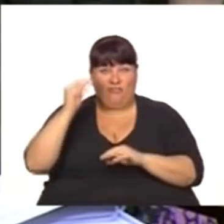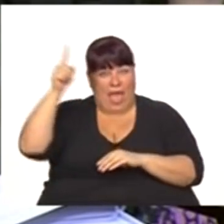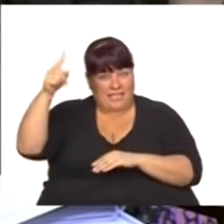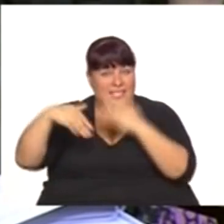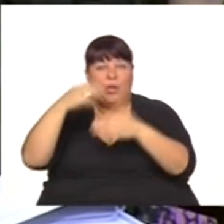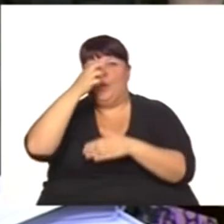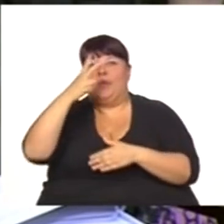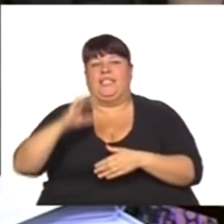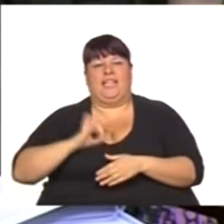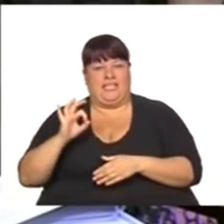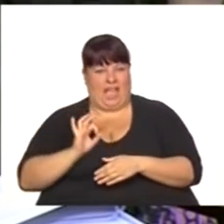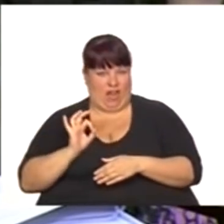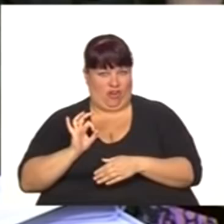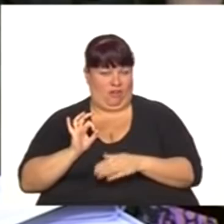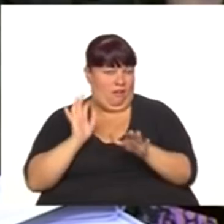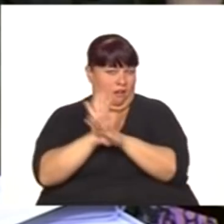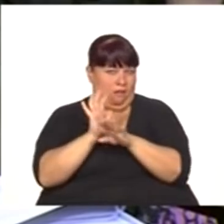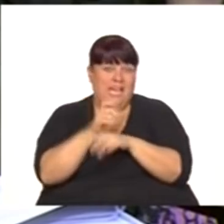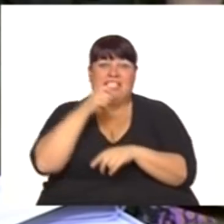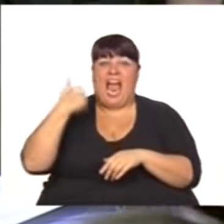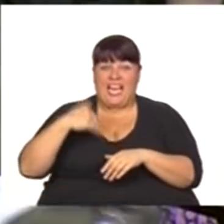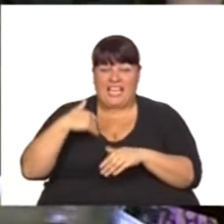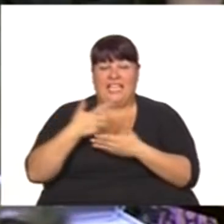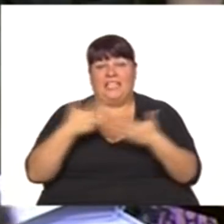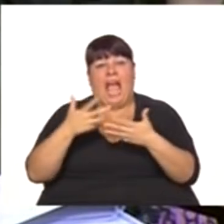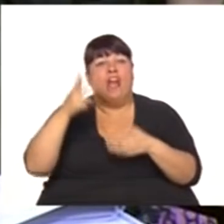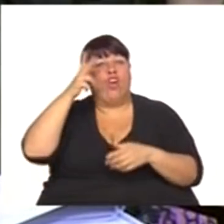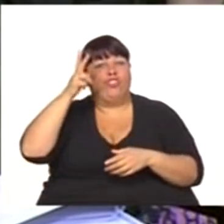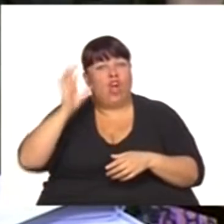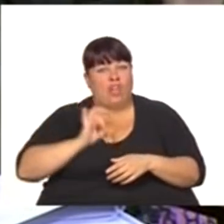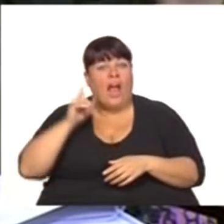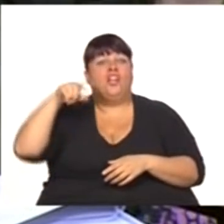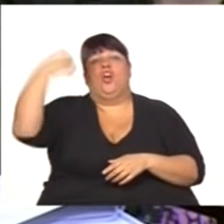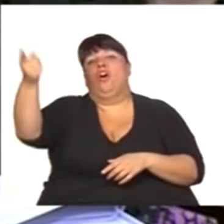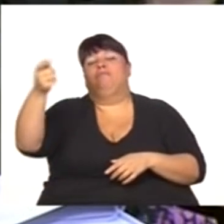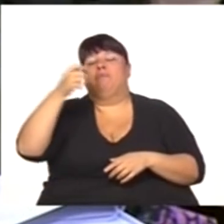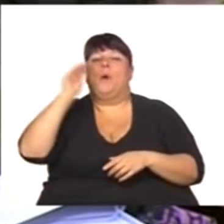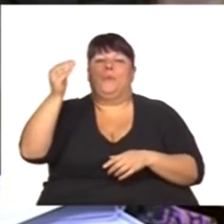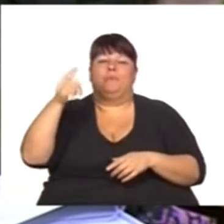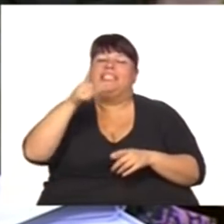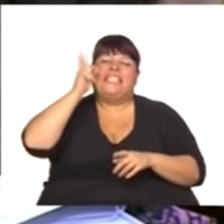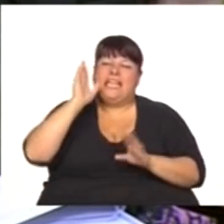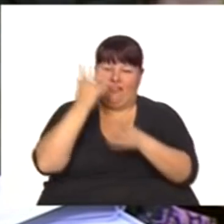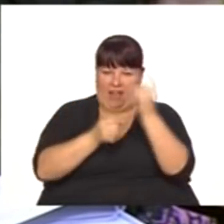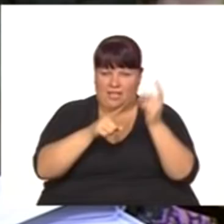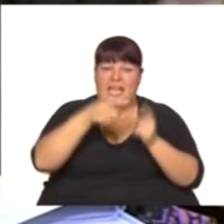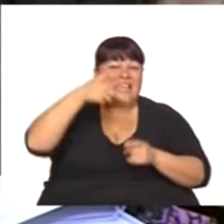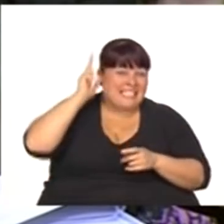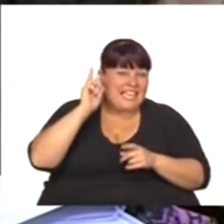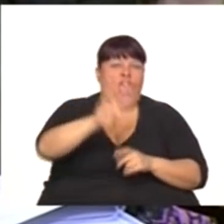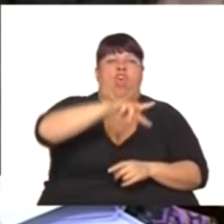Brasil, 23 años. Quiere decir que cuando Argentina tardó 88 años, Brasil no, Chile